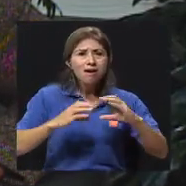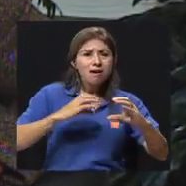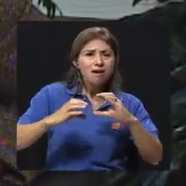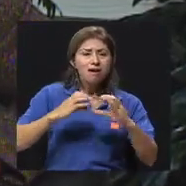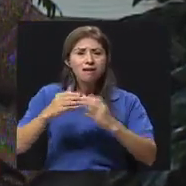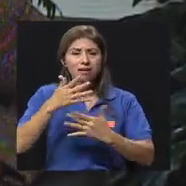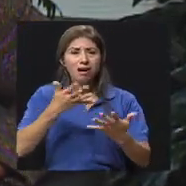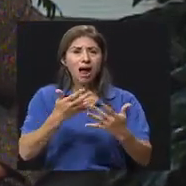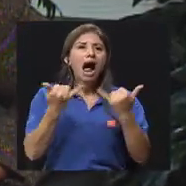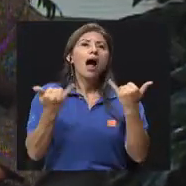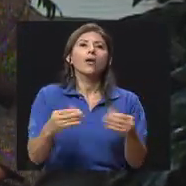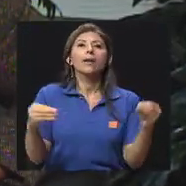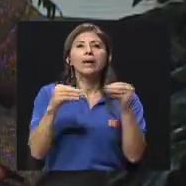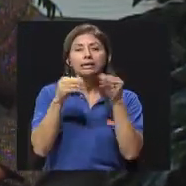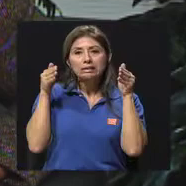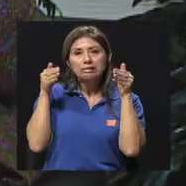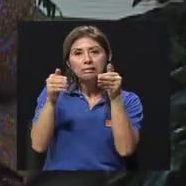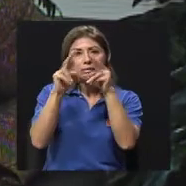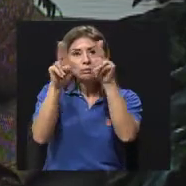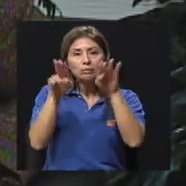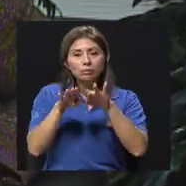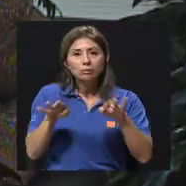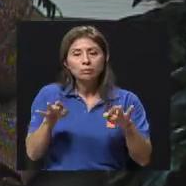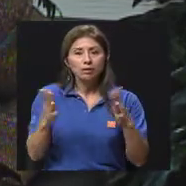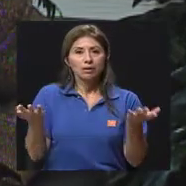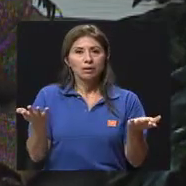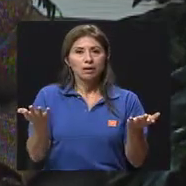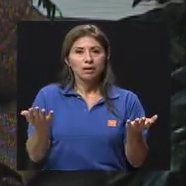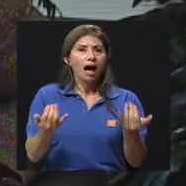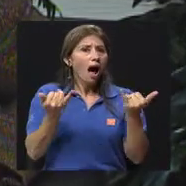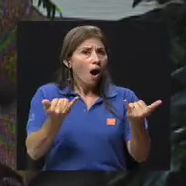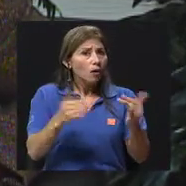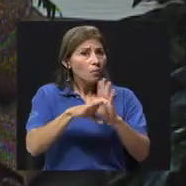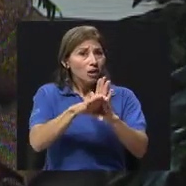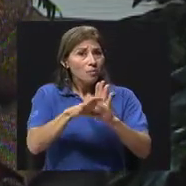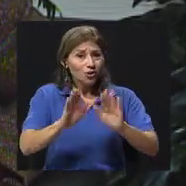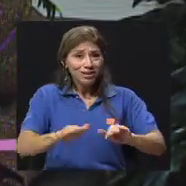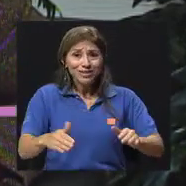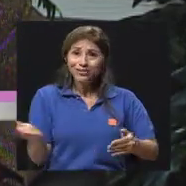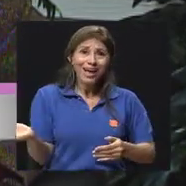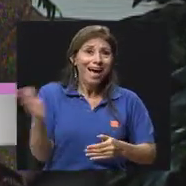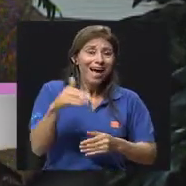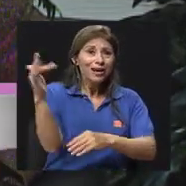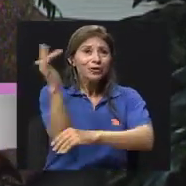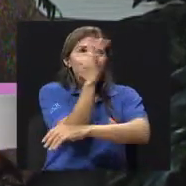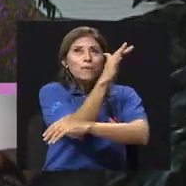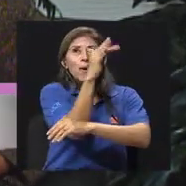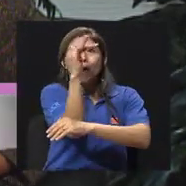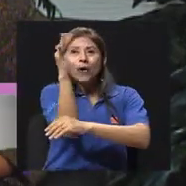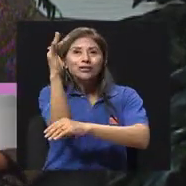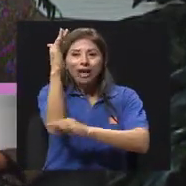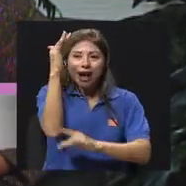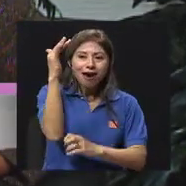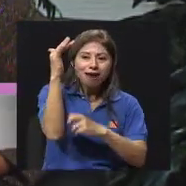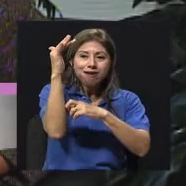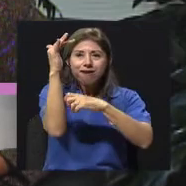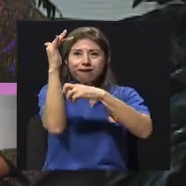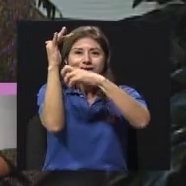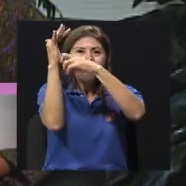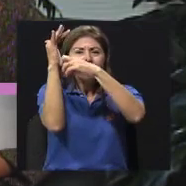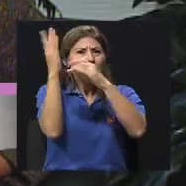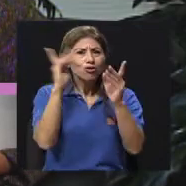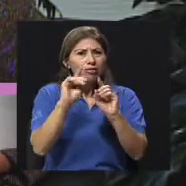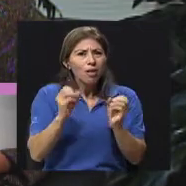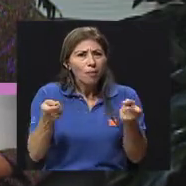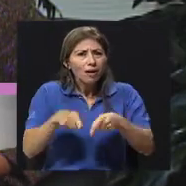niño para nosotros ir a jugar al bosque o ir a jugar a subirnos a un árbol, ya eso no se da en este momento. Los padres estamos desesperados